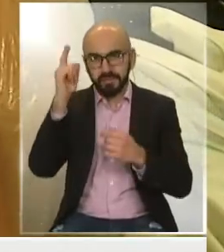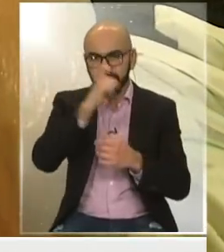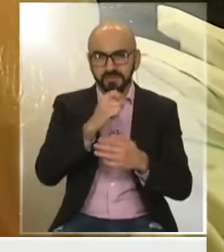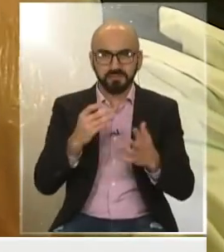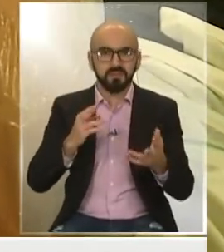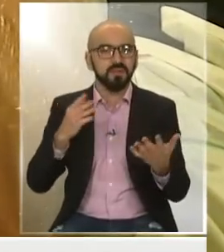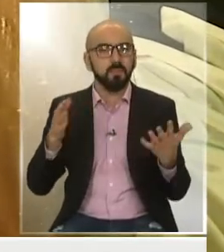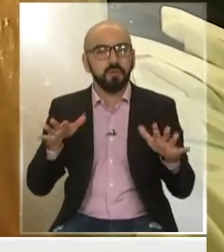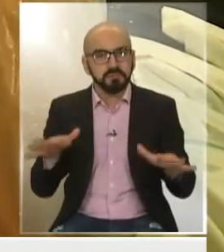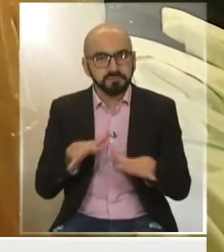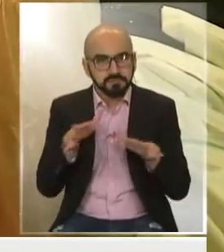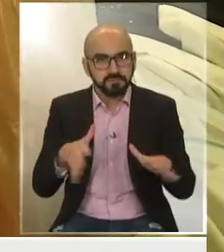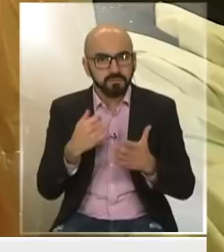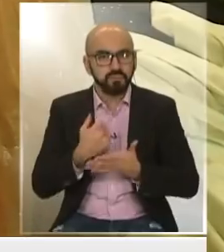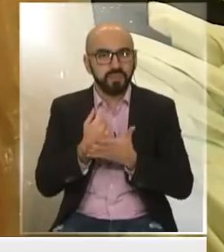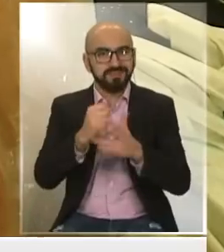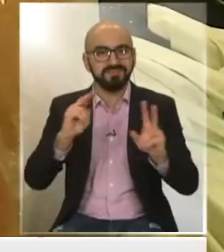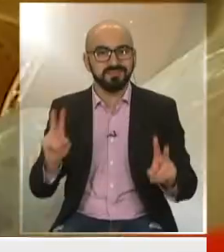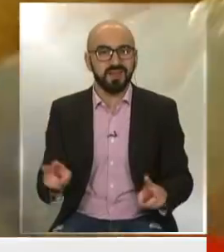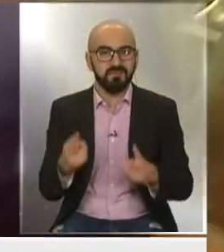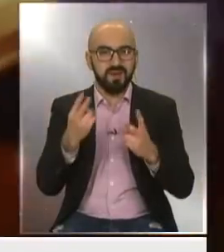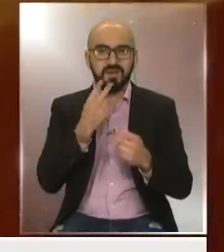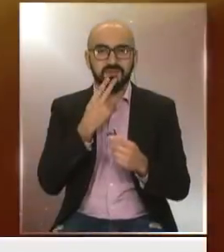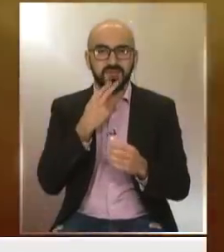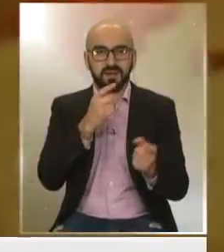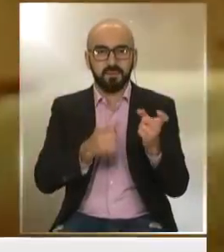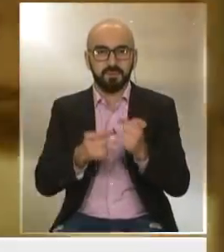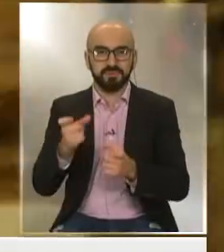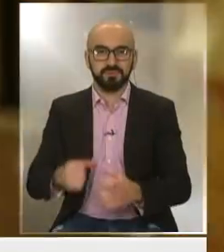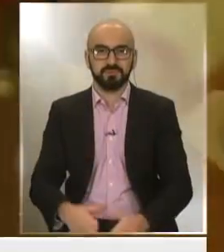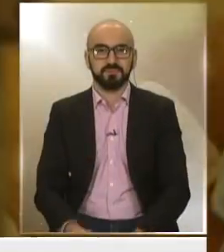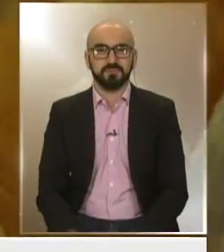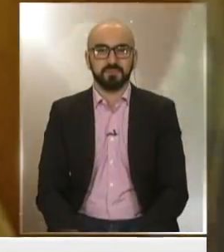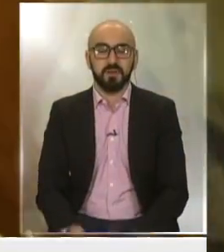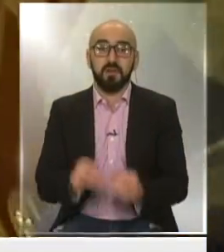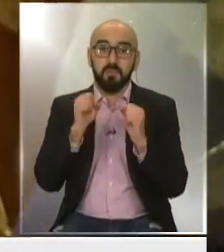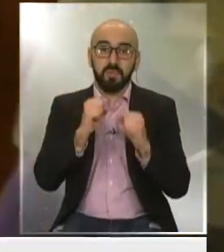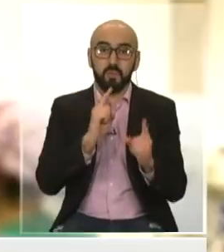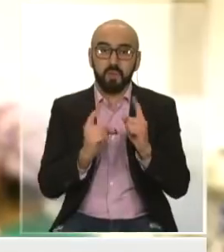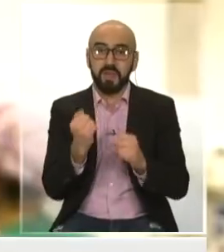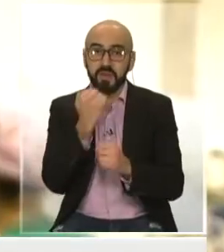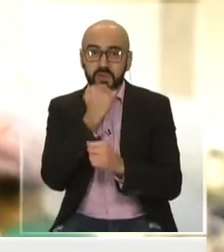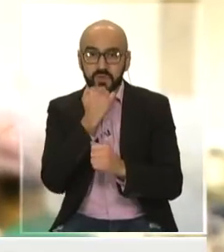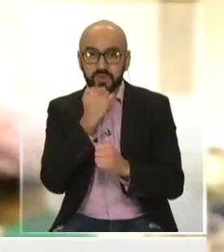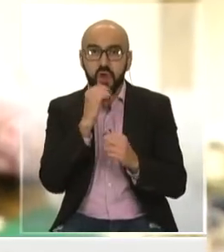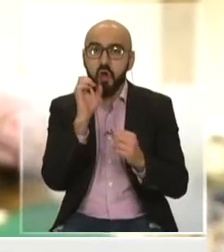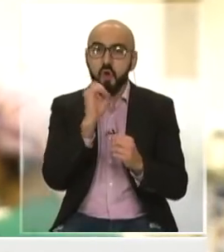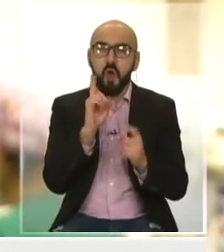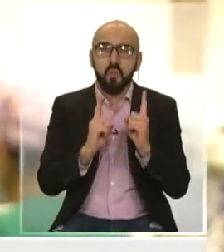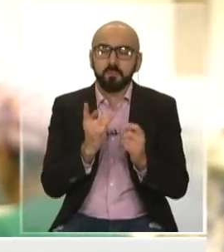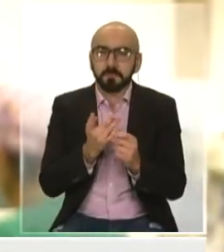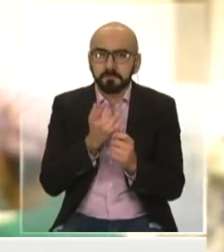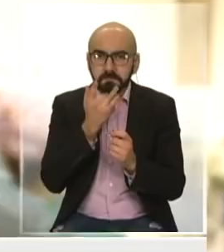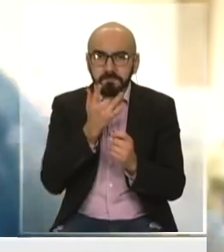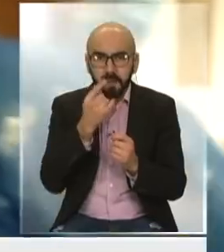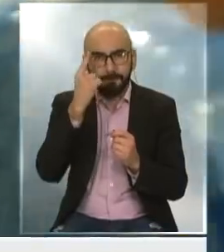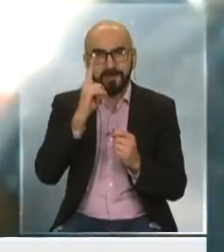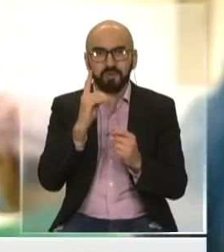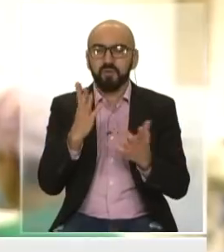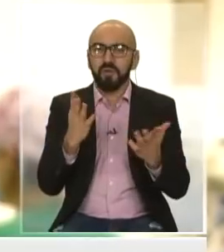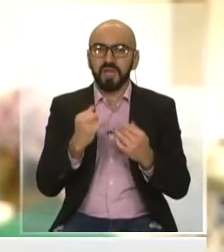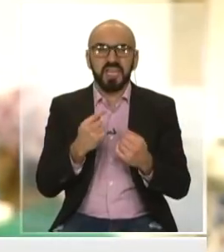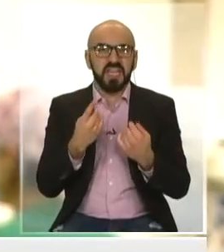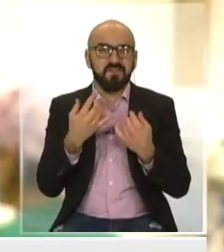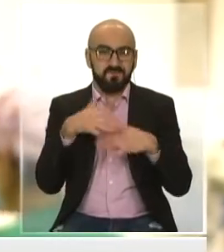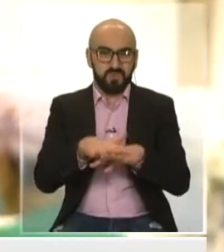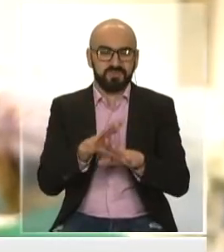intentar salvar la vida de los pacientes. Pueden haber errores o pueden haber maniobras muy mínimas, pero que van a influir directamente en